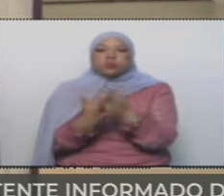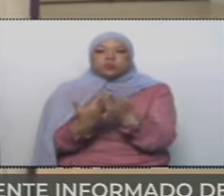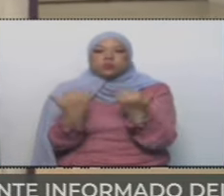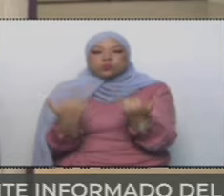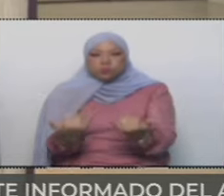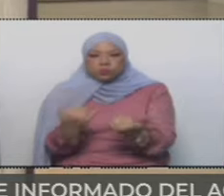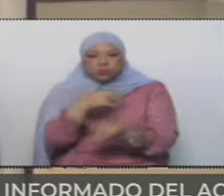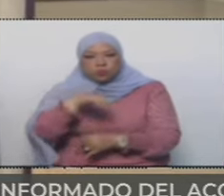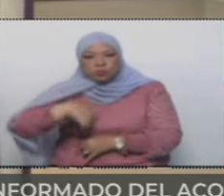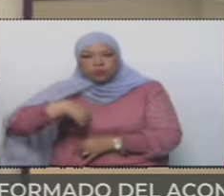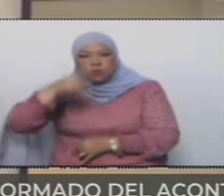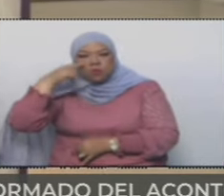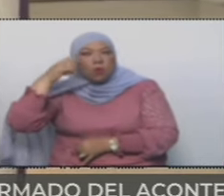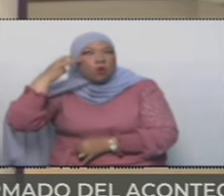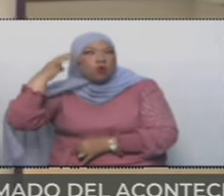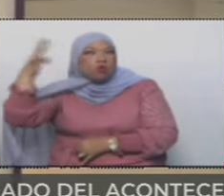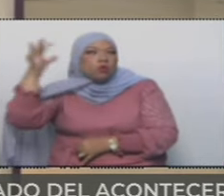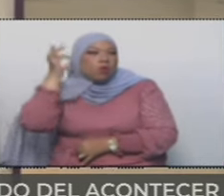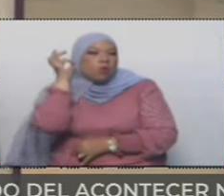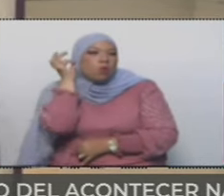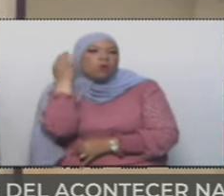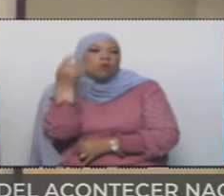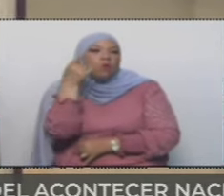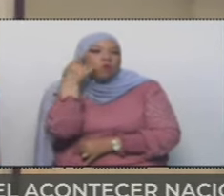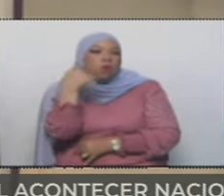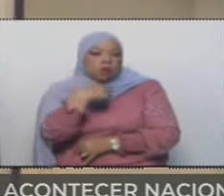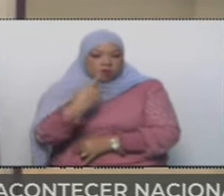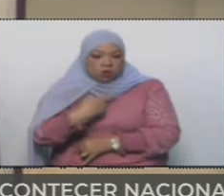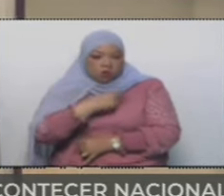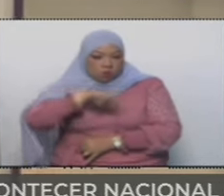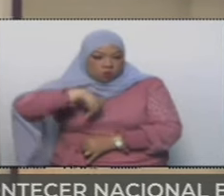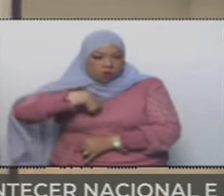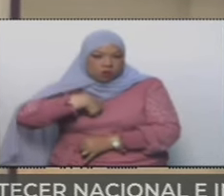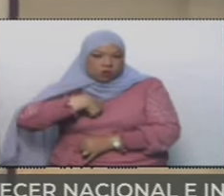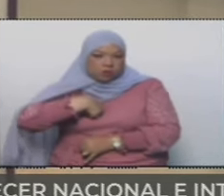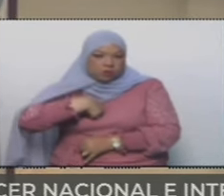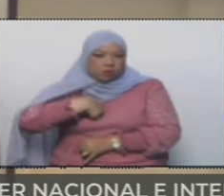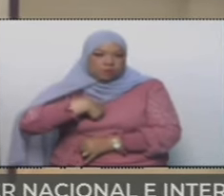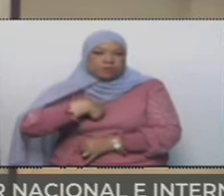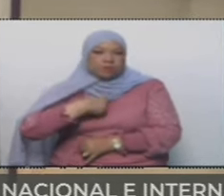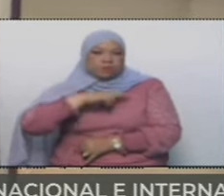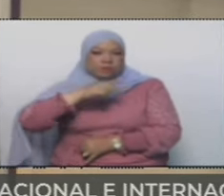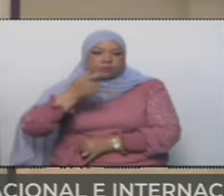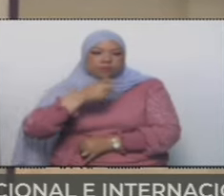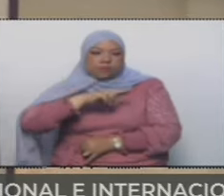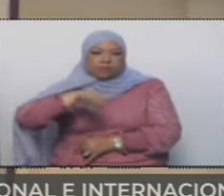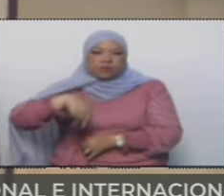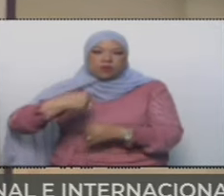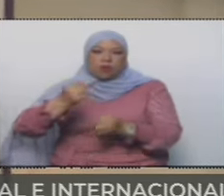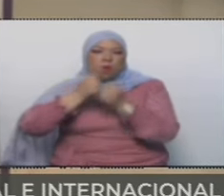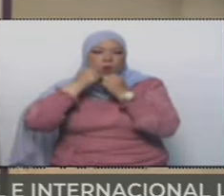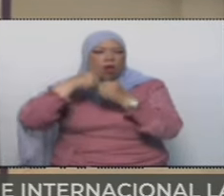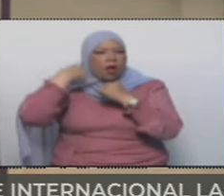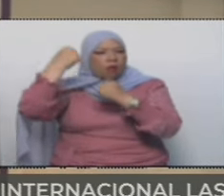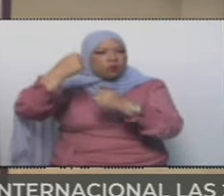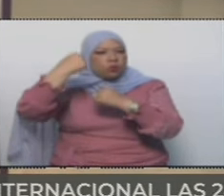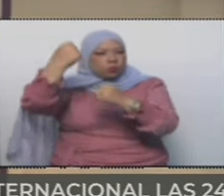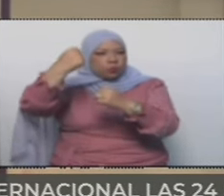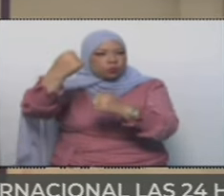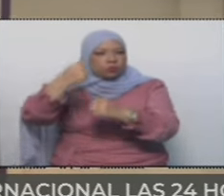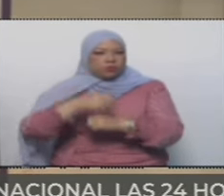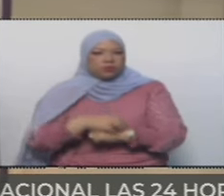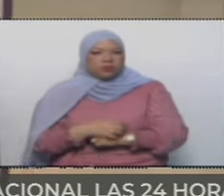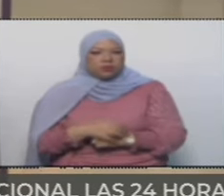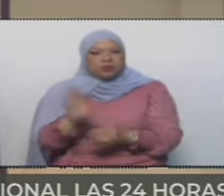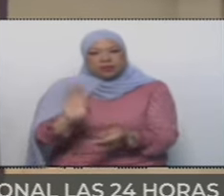con los sueños de Mafalda, con tus sueños y con nuestros sueños y nuestra lucha,